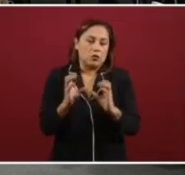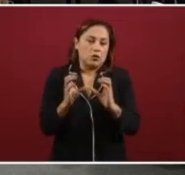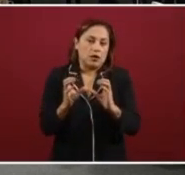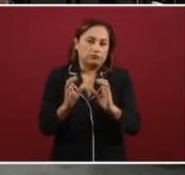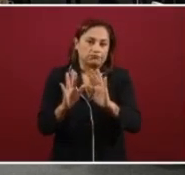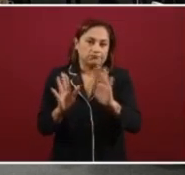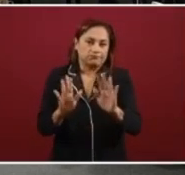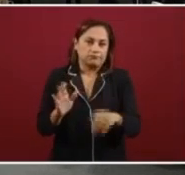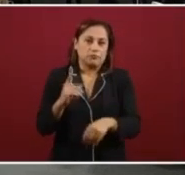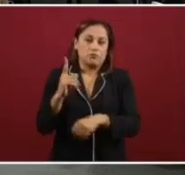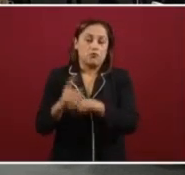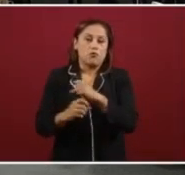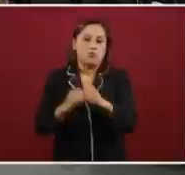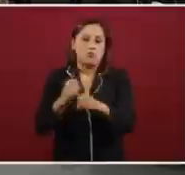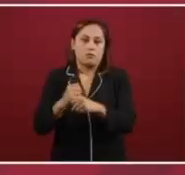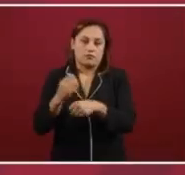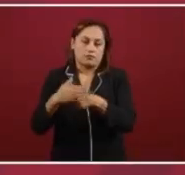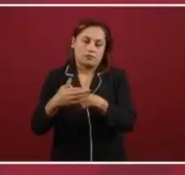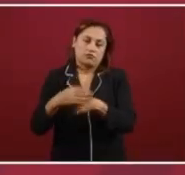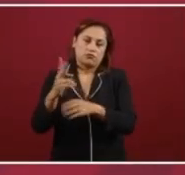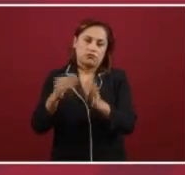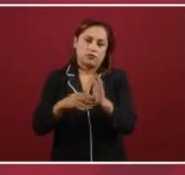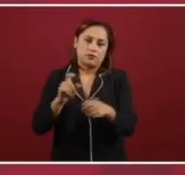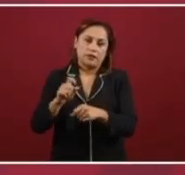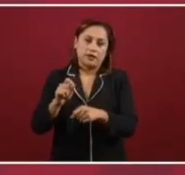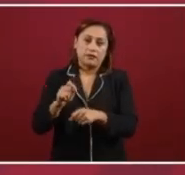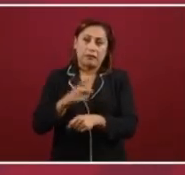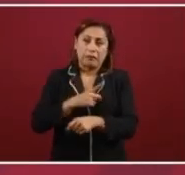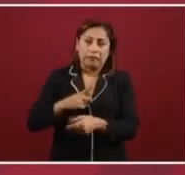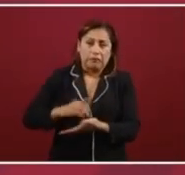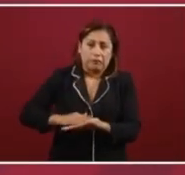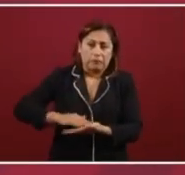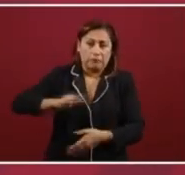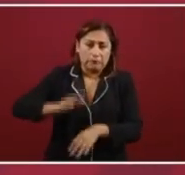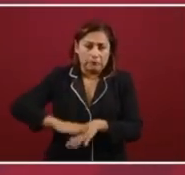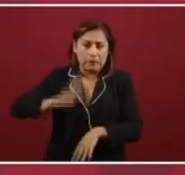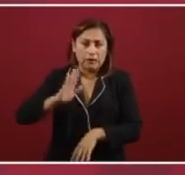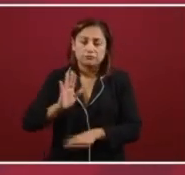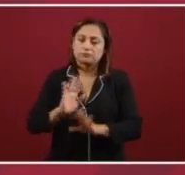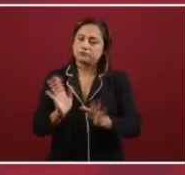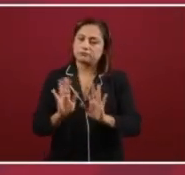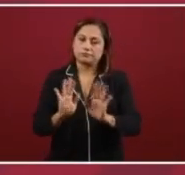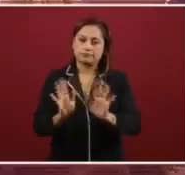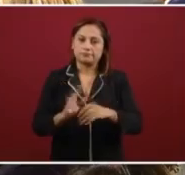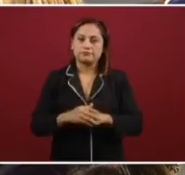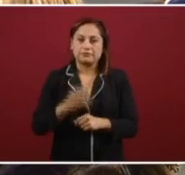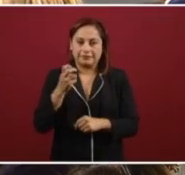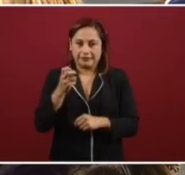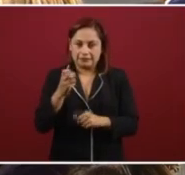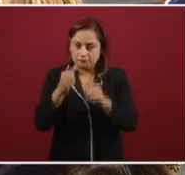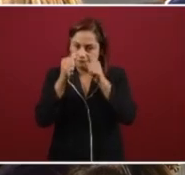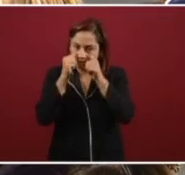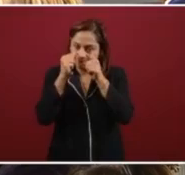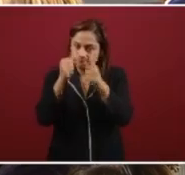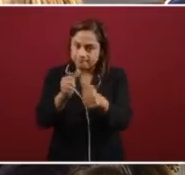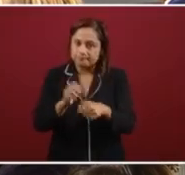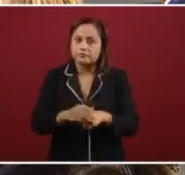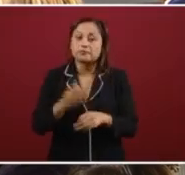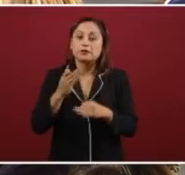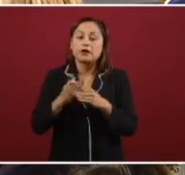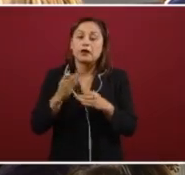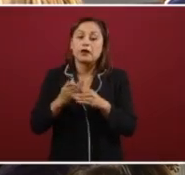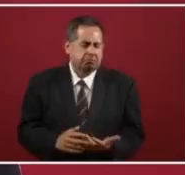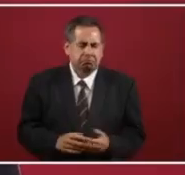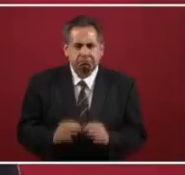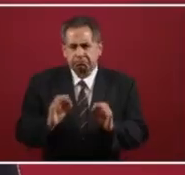año próximo. El mandatario detalló que se reunió con empresarios, quienes están dispuestos a colaborar para fortalecer la economía del